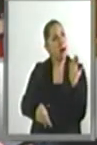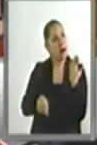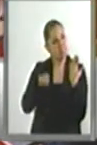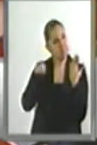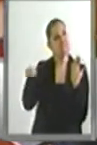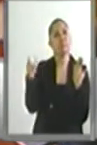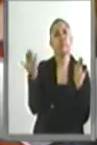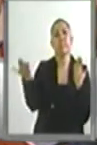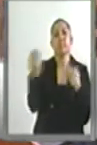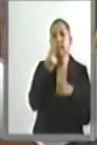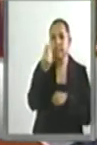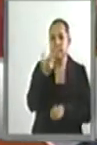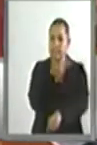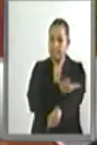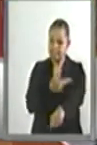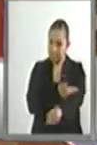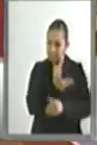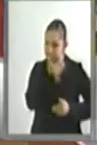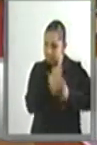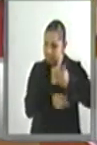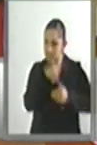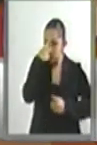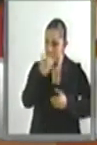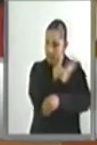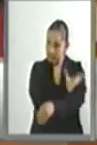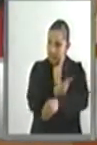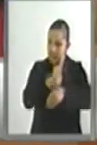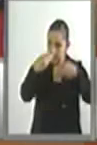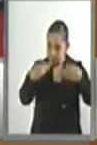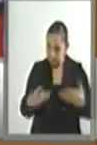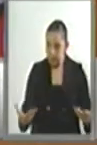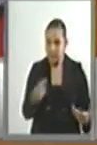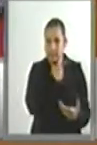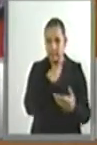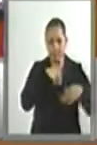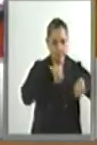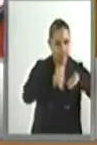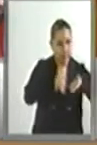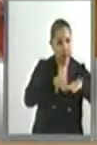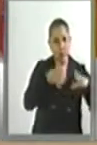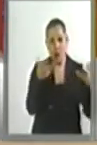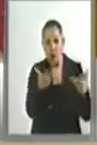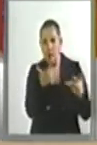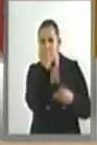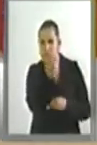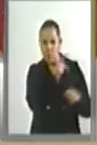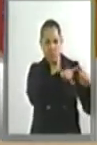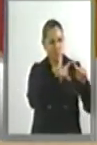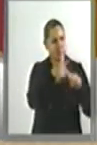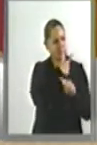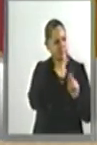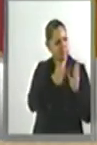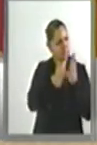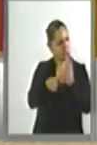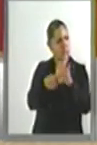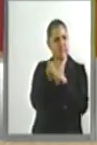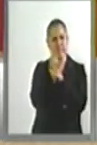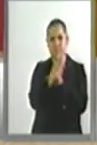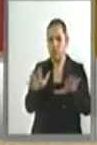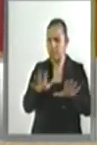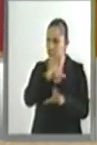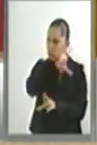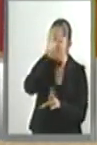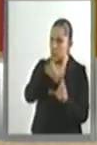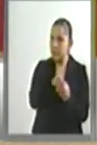rendición de cuentas que debe prevalecer en el ejercicio público. Amigos de Pemex, no